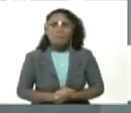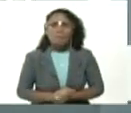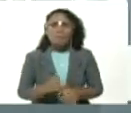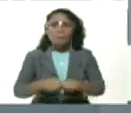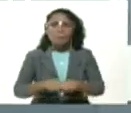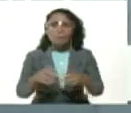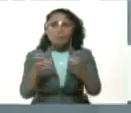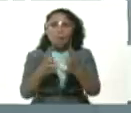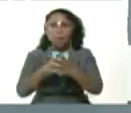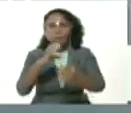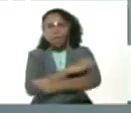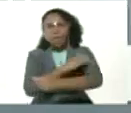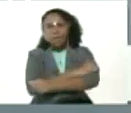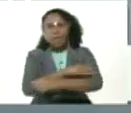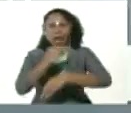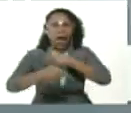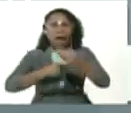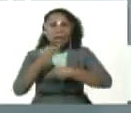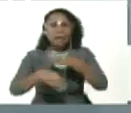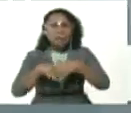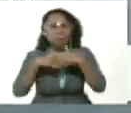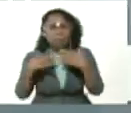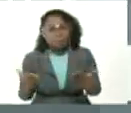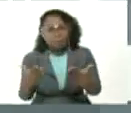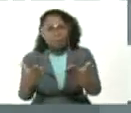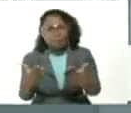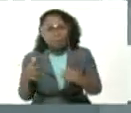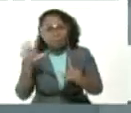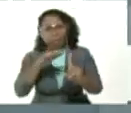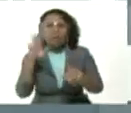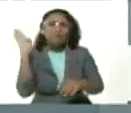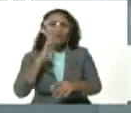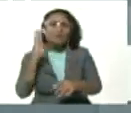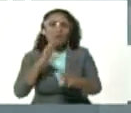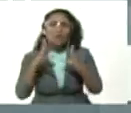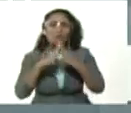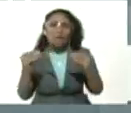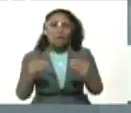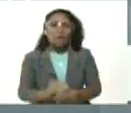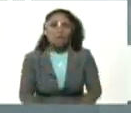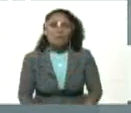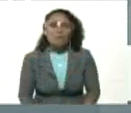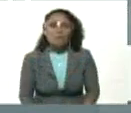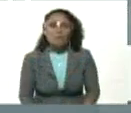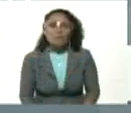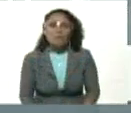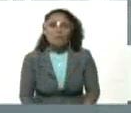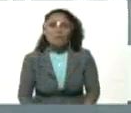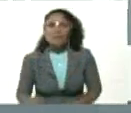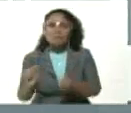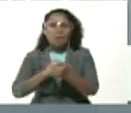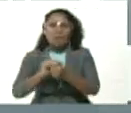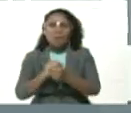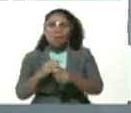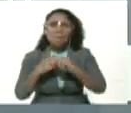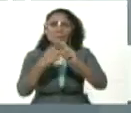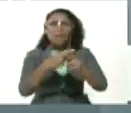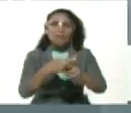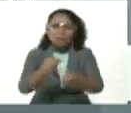partidos de derecha que lo que hacen es enturbiarlo todo, ni lavan ni prestan la